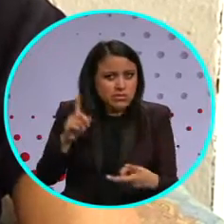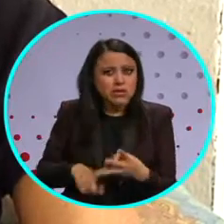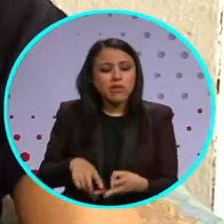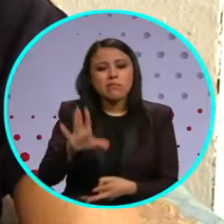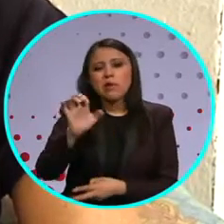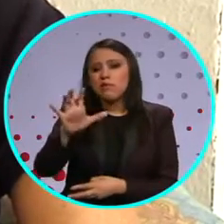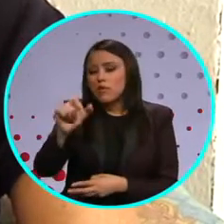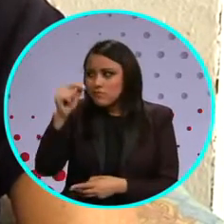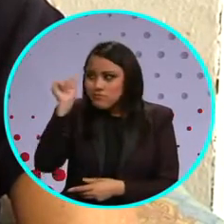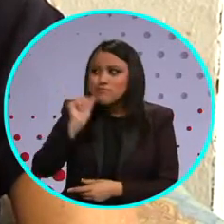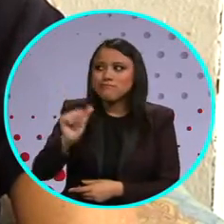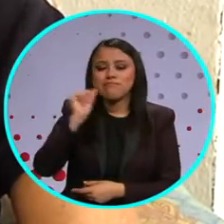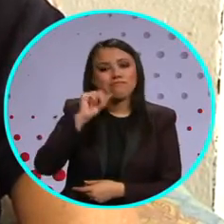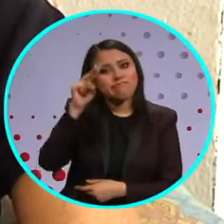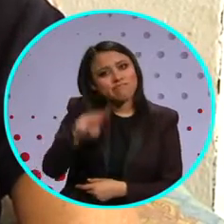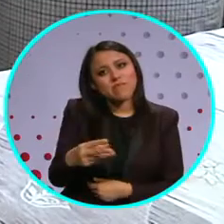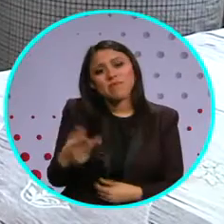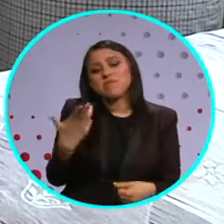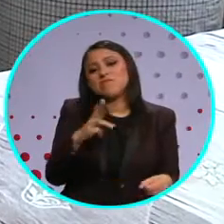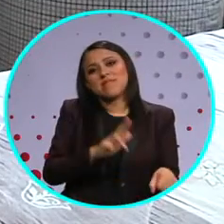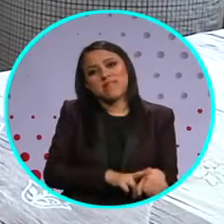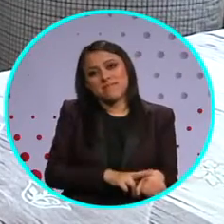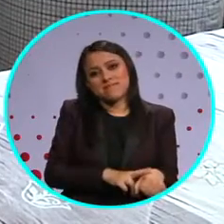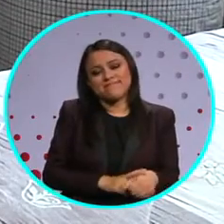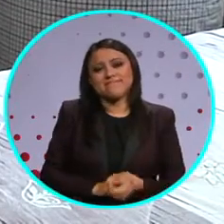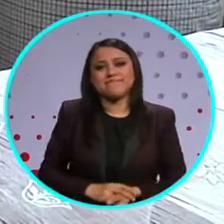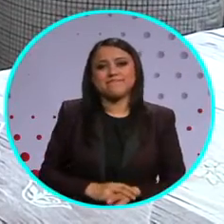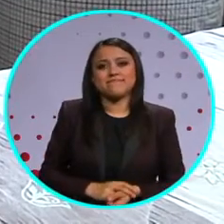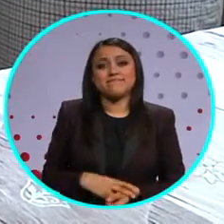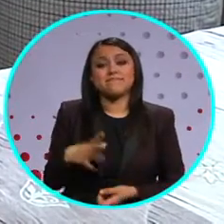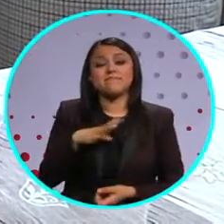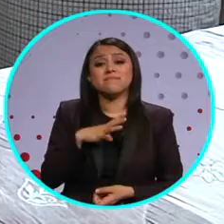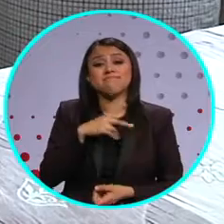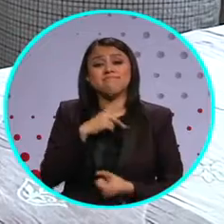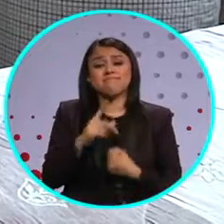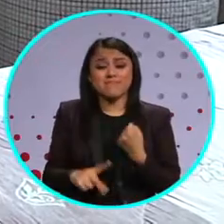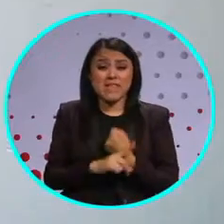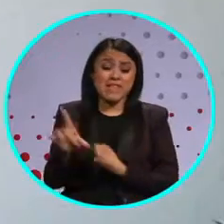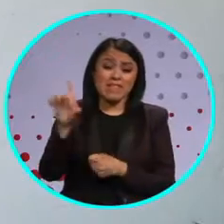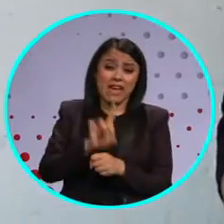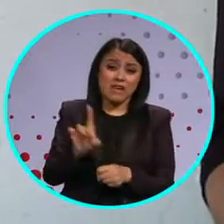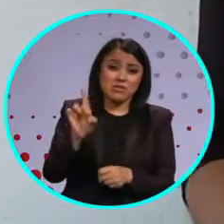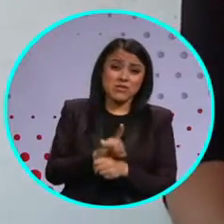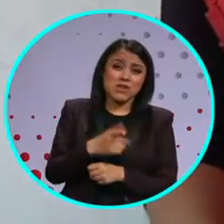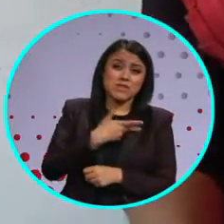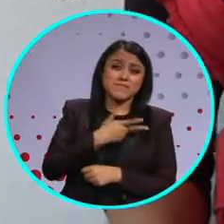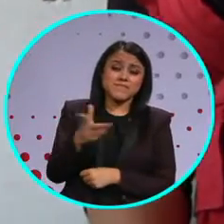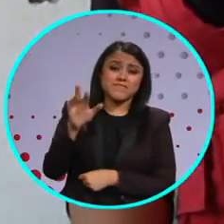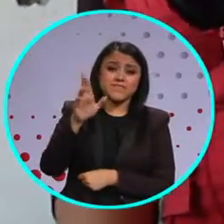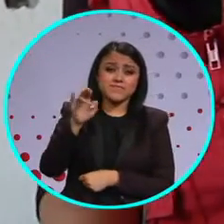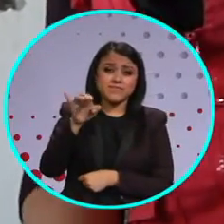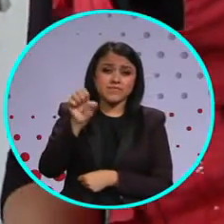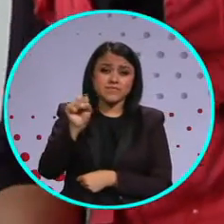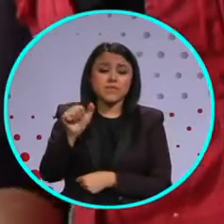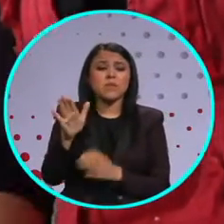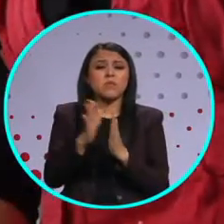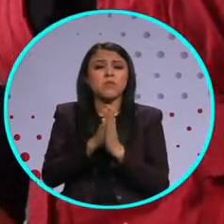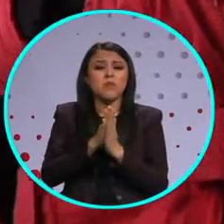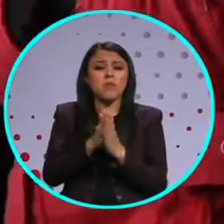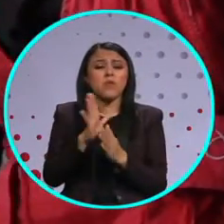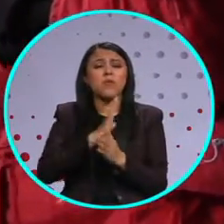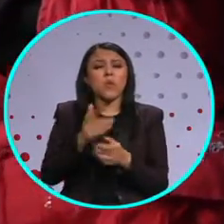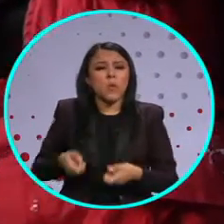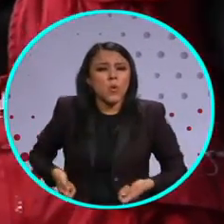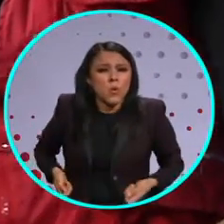que siempre, casi siempre está en el hospital. Entre todas las carencias a las que se enfrentan día con día, Doña Rosa solo pide una carriola plegable